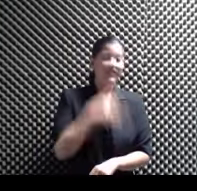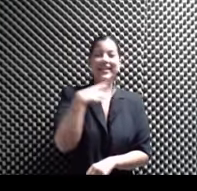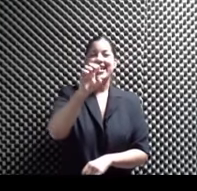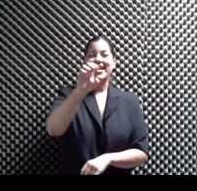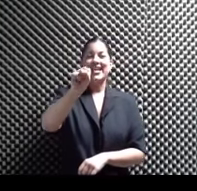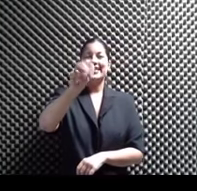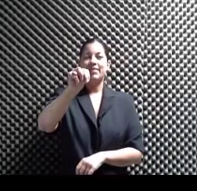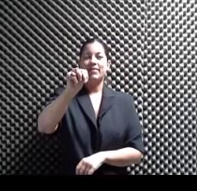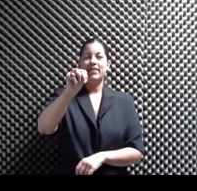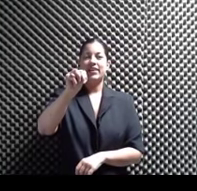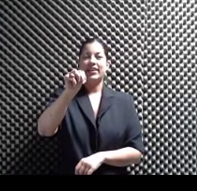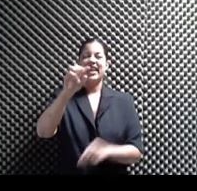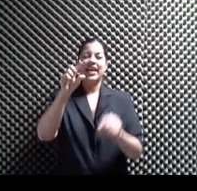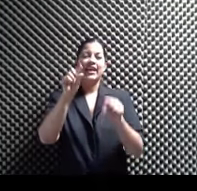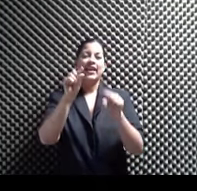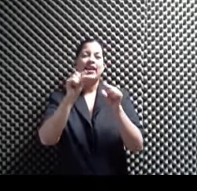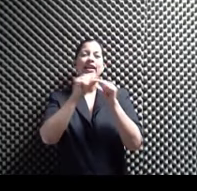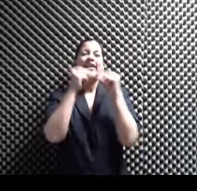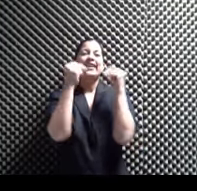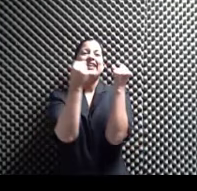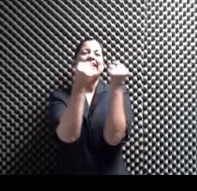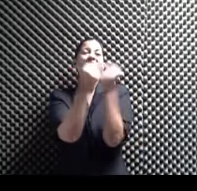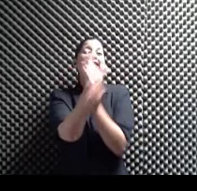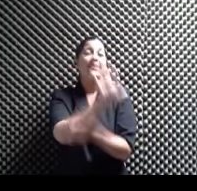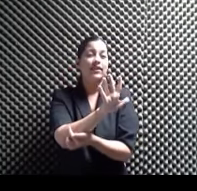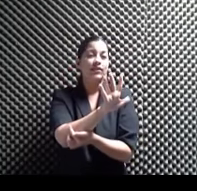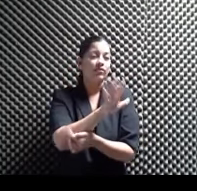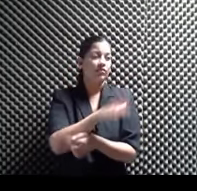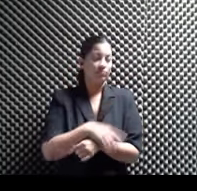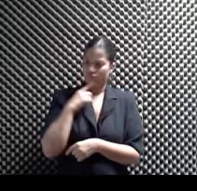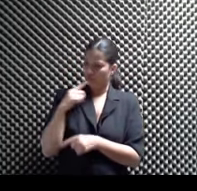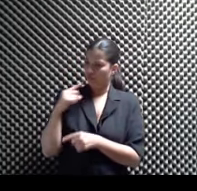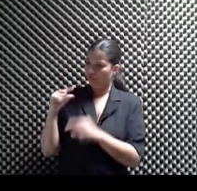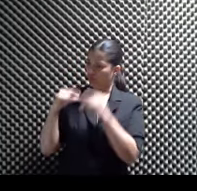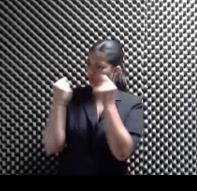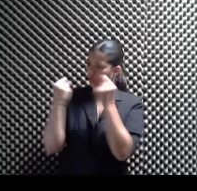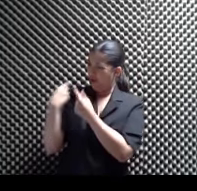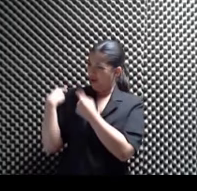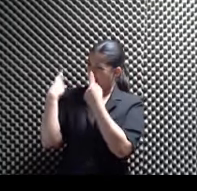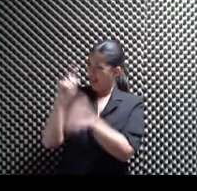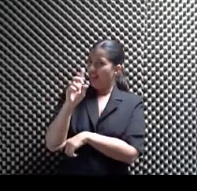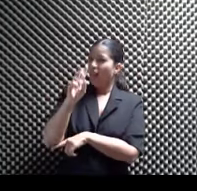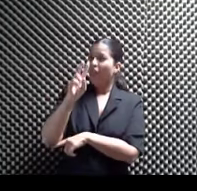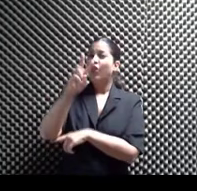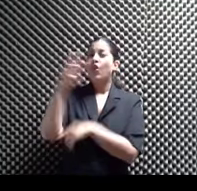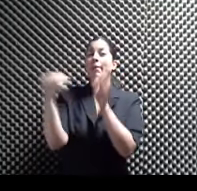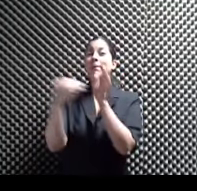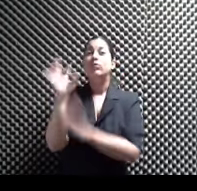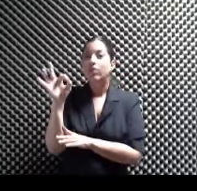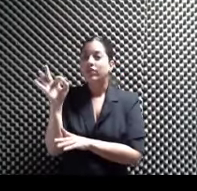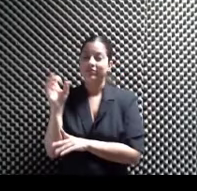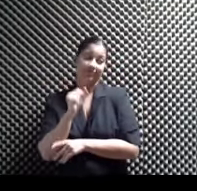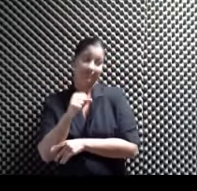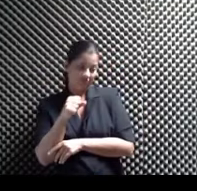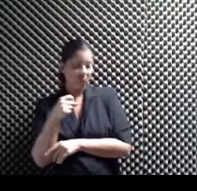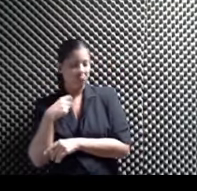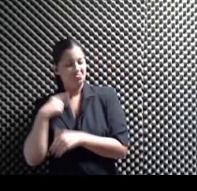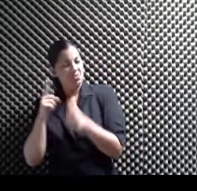SM Quinteto Esto es un grupo Que tú llevas Desde 2009 Por ahí Sí más o menos Empecé con el cuarteto Lo he hecho de trío